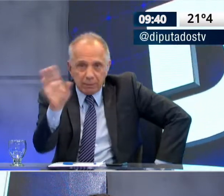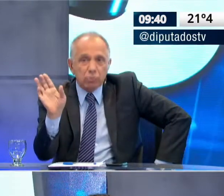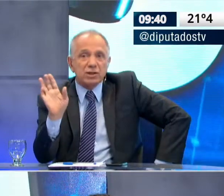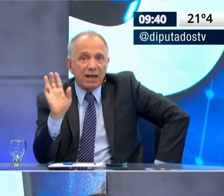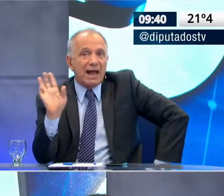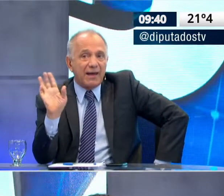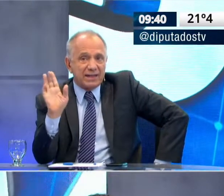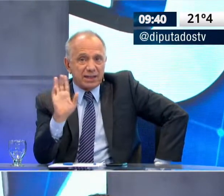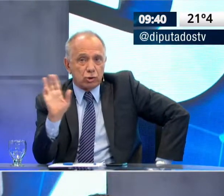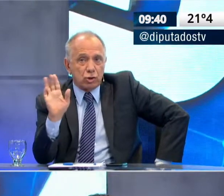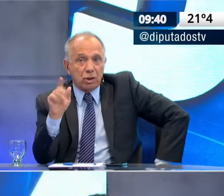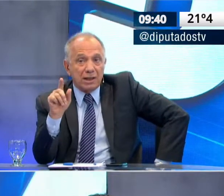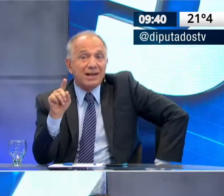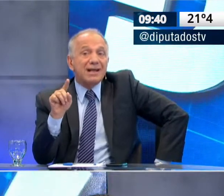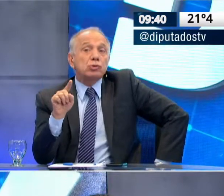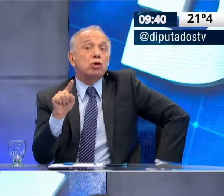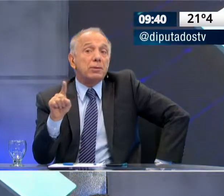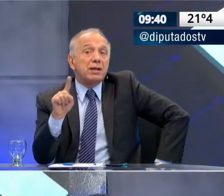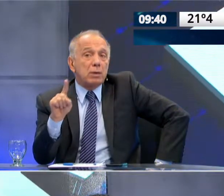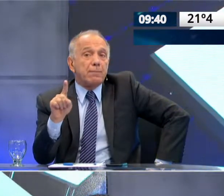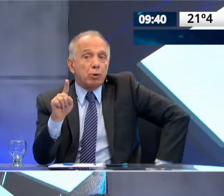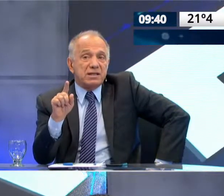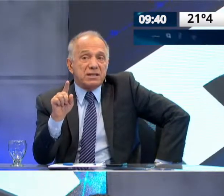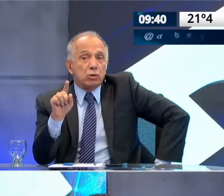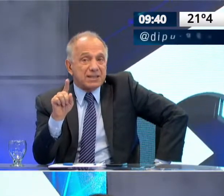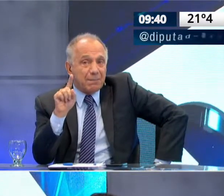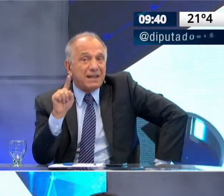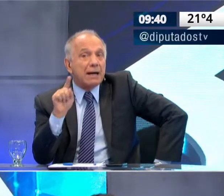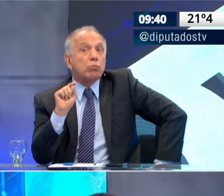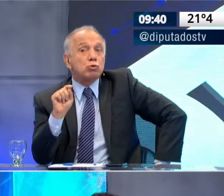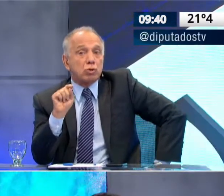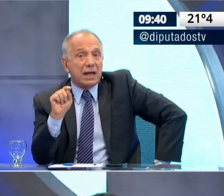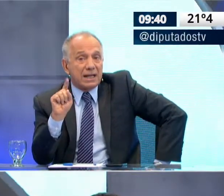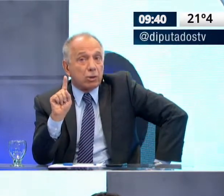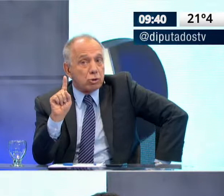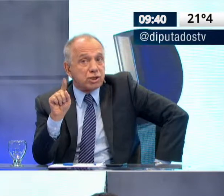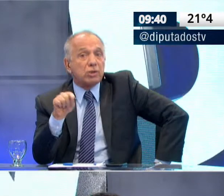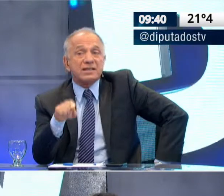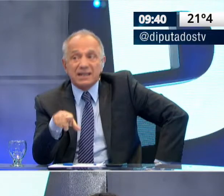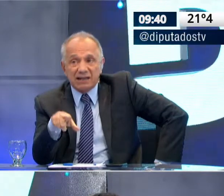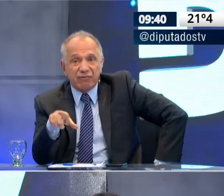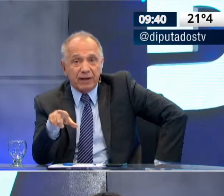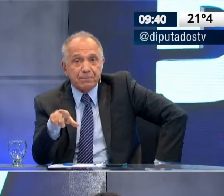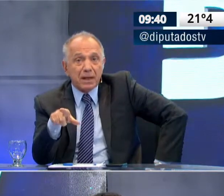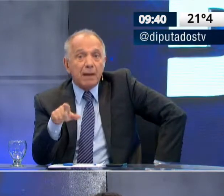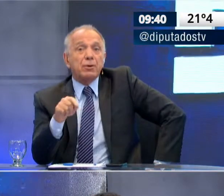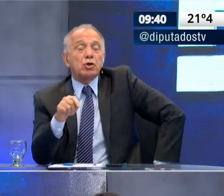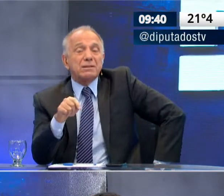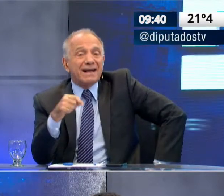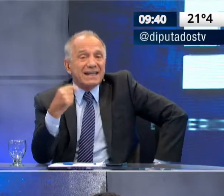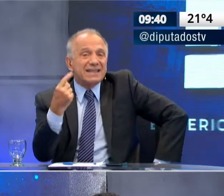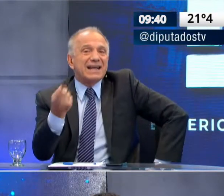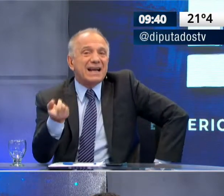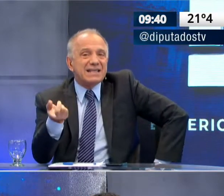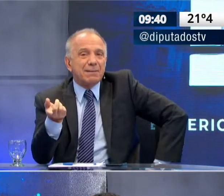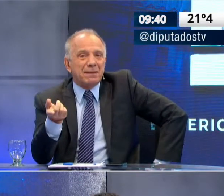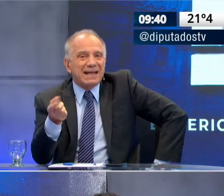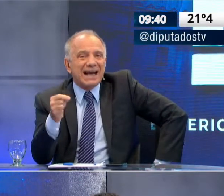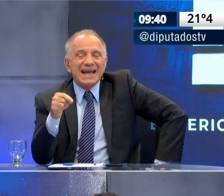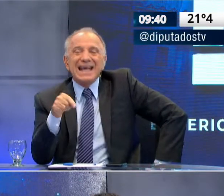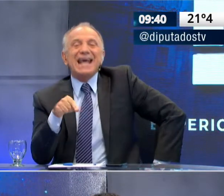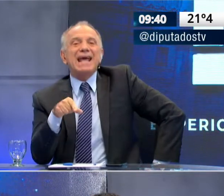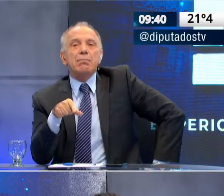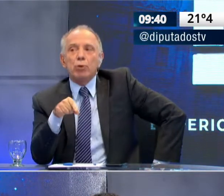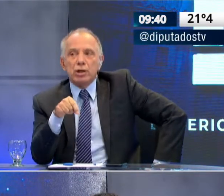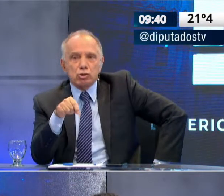pero vamos a darle la derecha a Toñoli. Toñoli viene de una provincia donde se aplica mucho la ley de alcohol cero, que es Santa Fe. Pero imagínate que la ley se